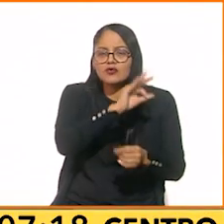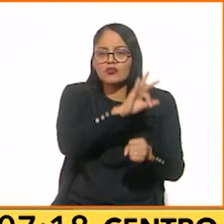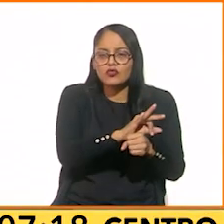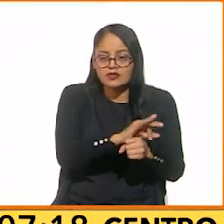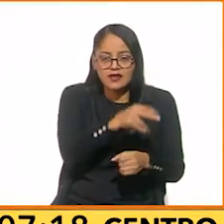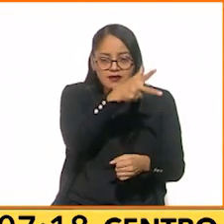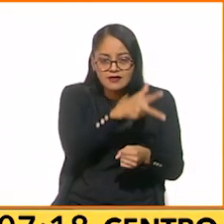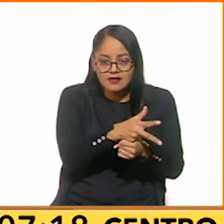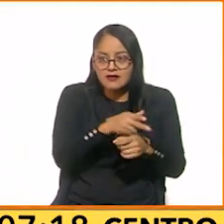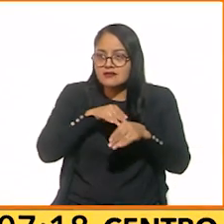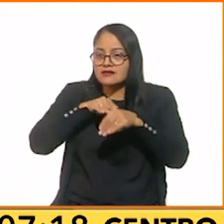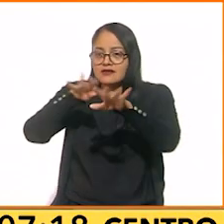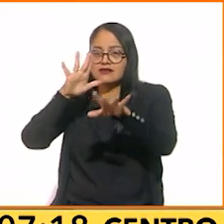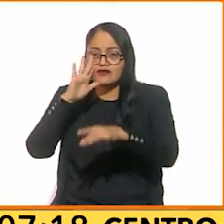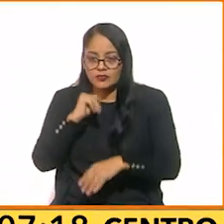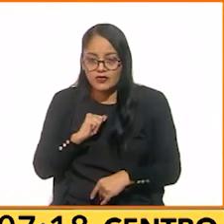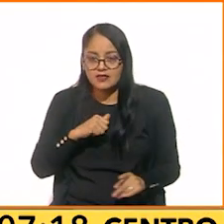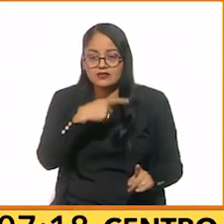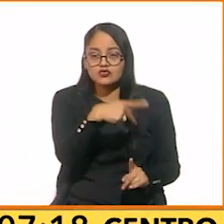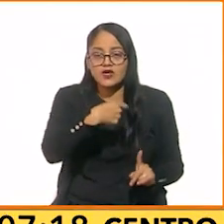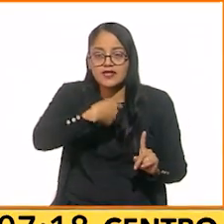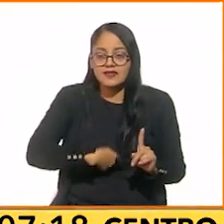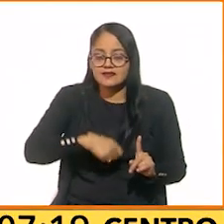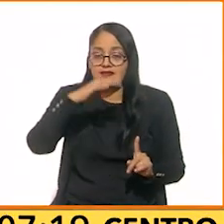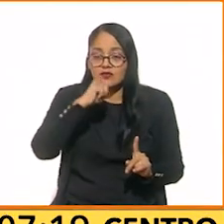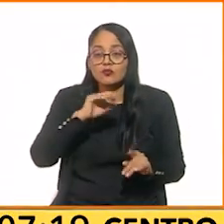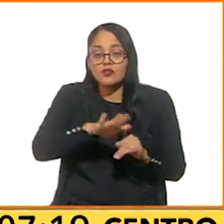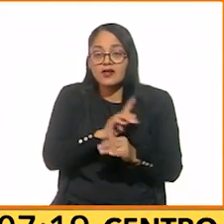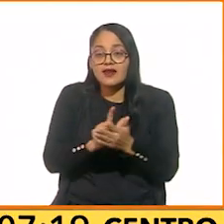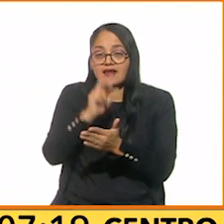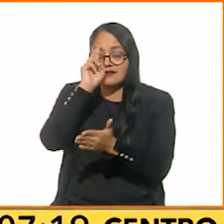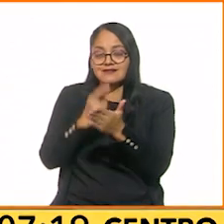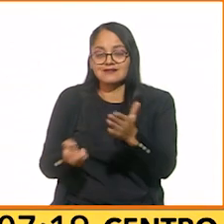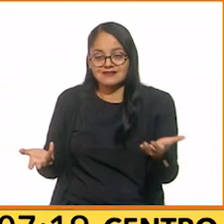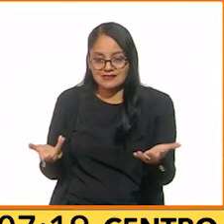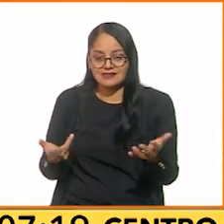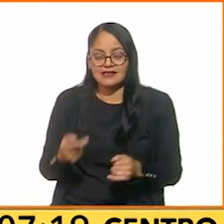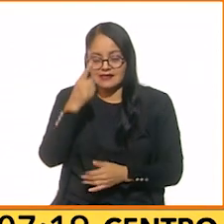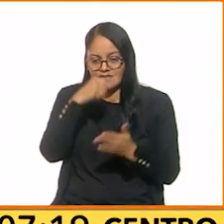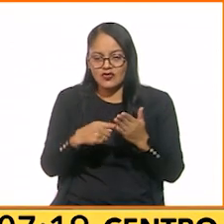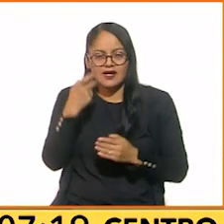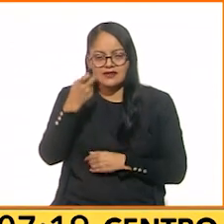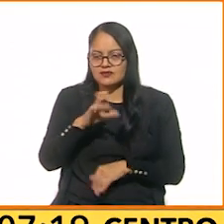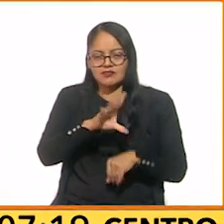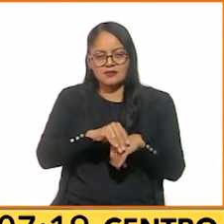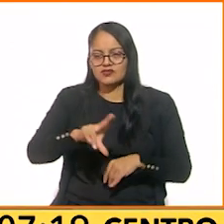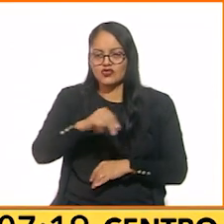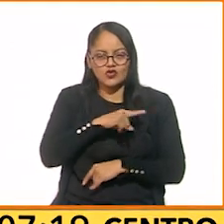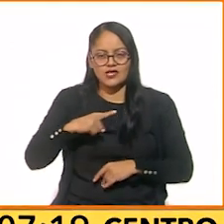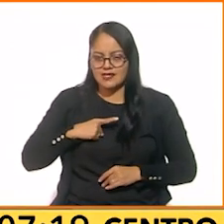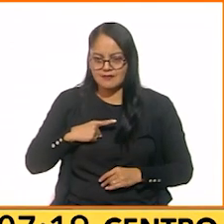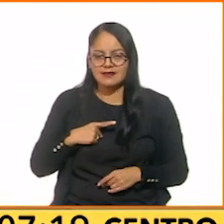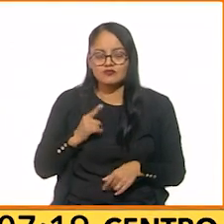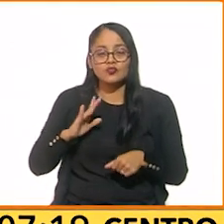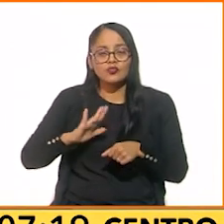puede transmitir ni usar su identidad porque esto viola la ley. Y creo que este tipo de cosas no podemos permitirlas, sobre todo